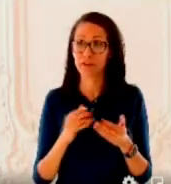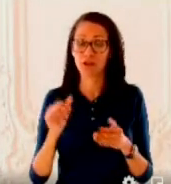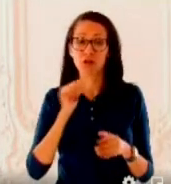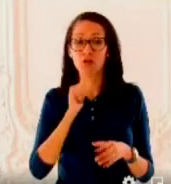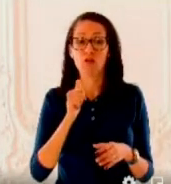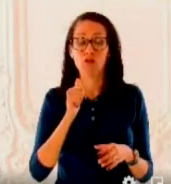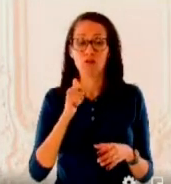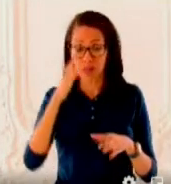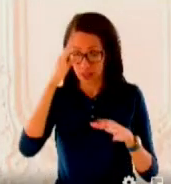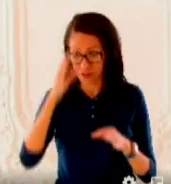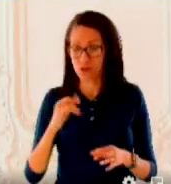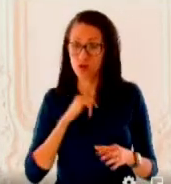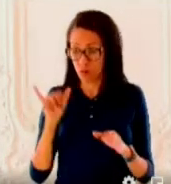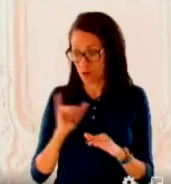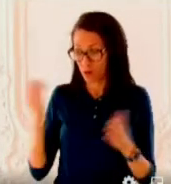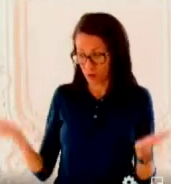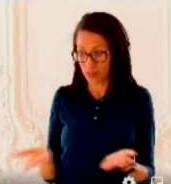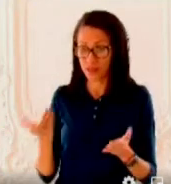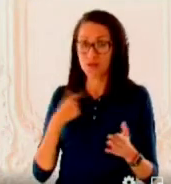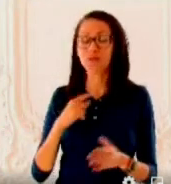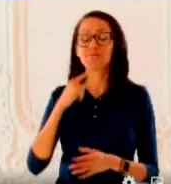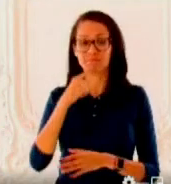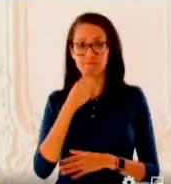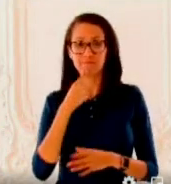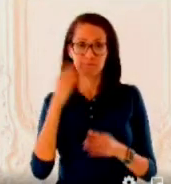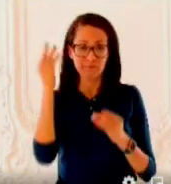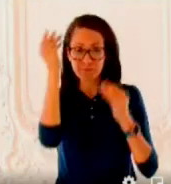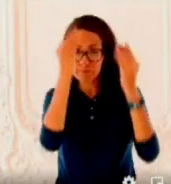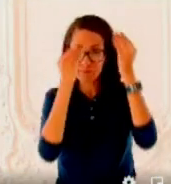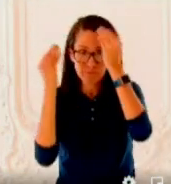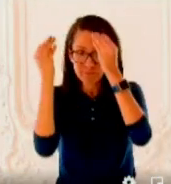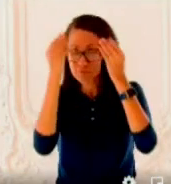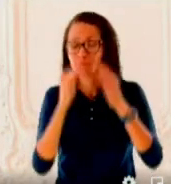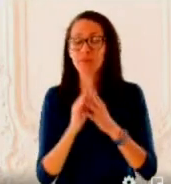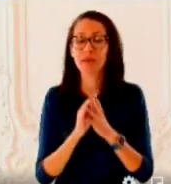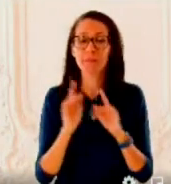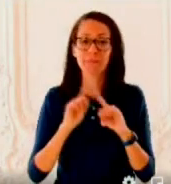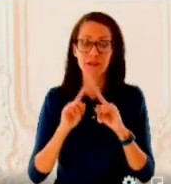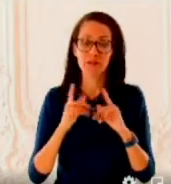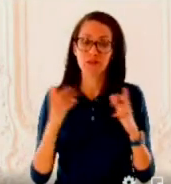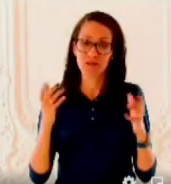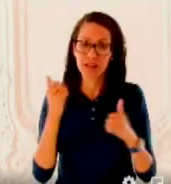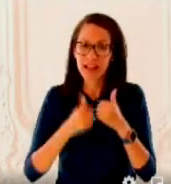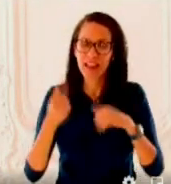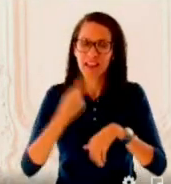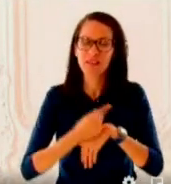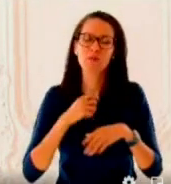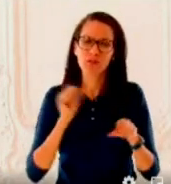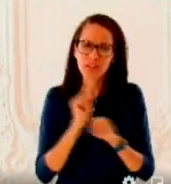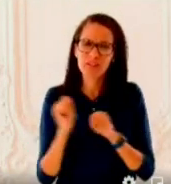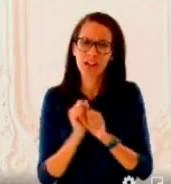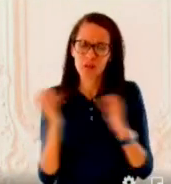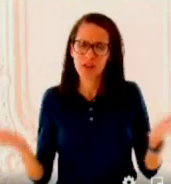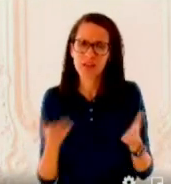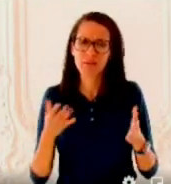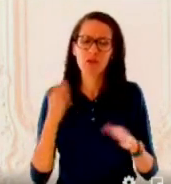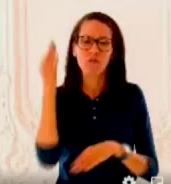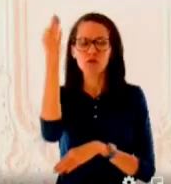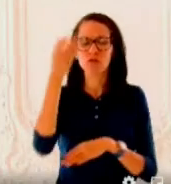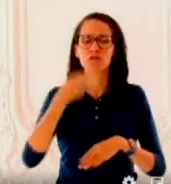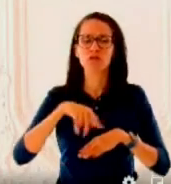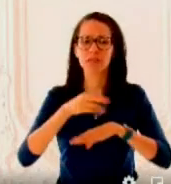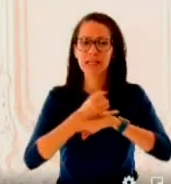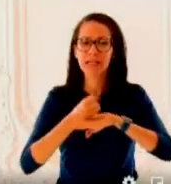muy en serio, pero cada día estamos aquí trabajando día a día por un mejor futuro para nuestra isla. Nosotros queremos